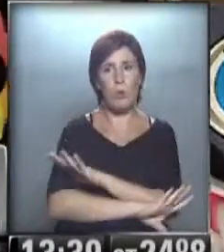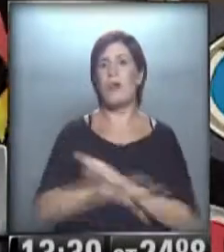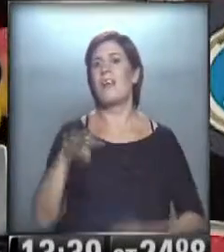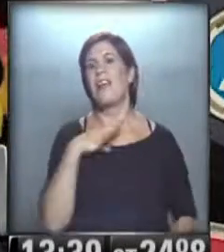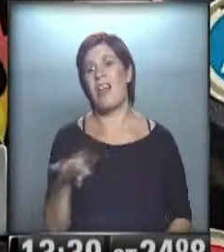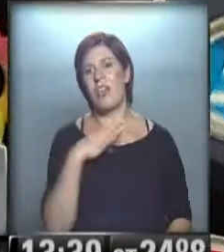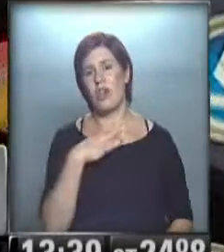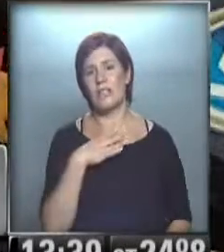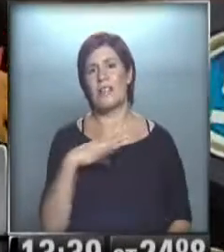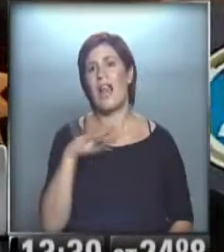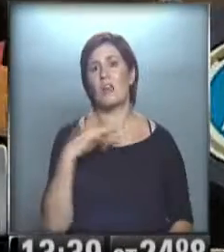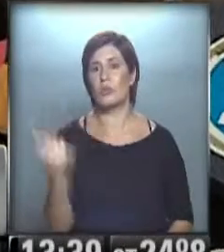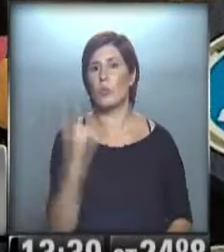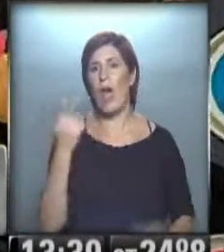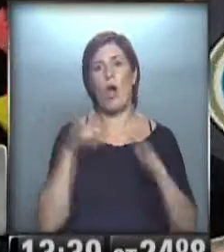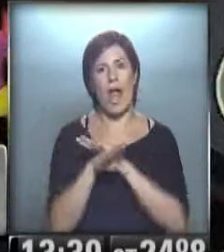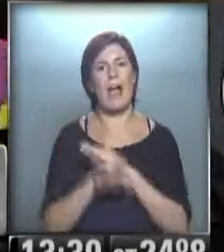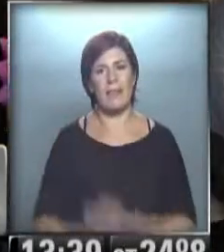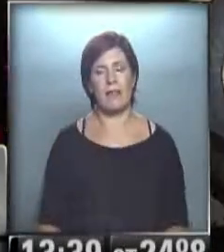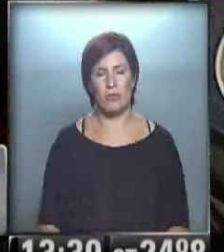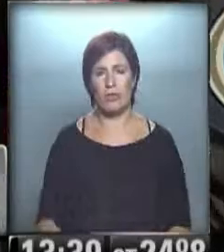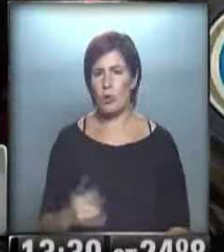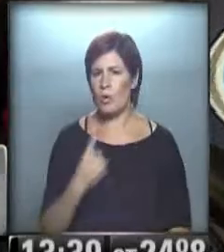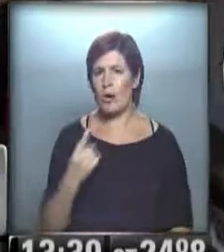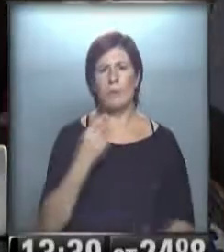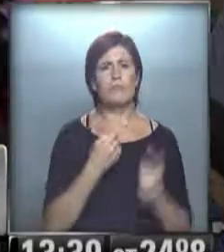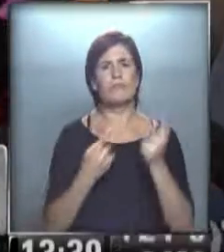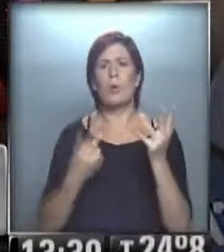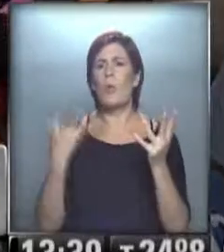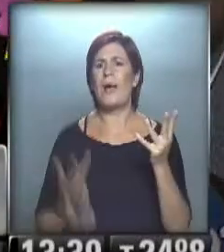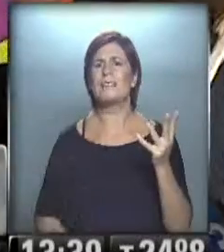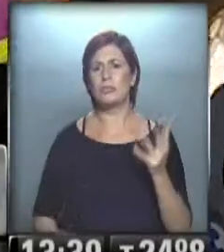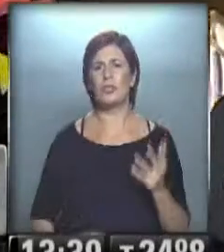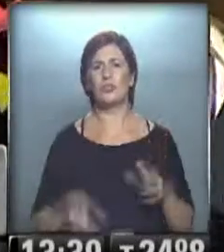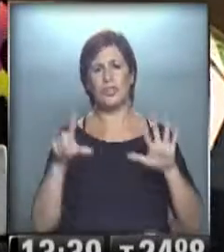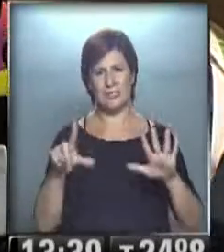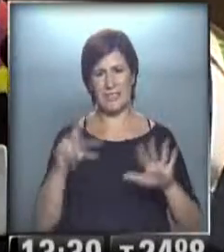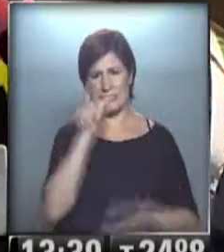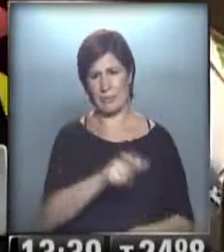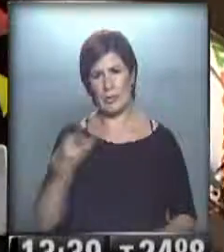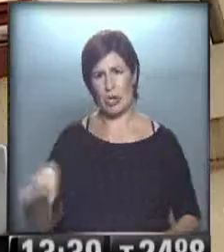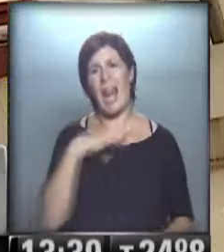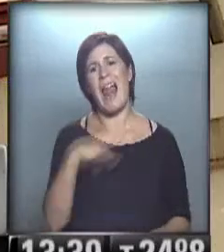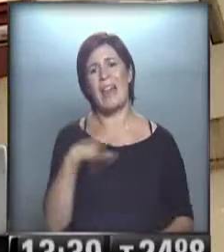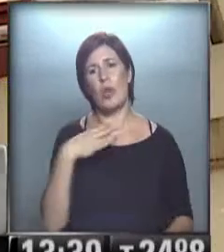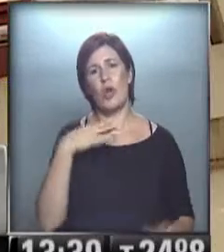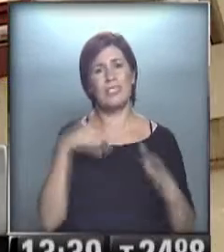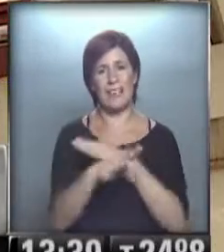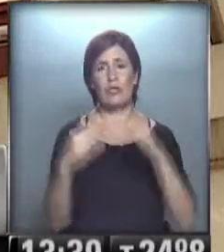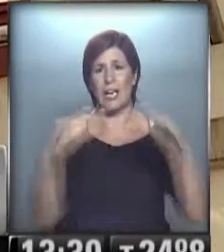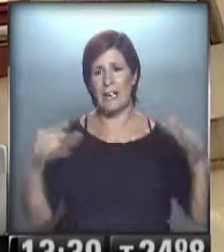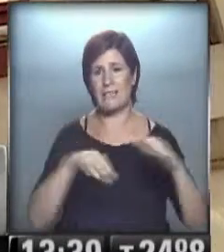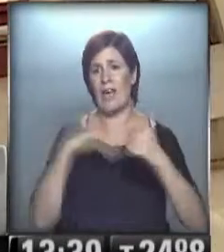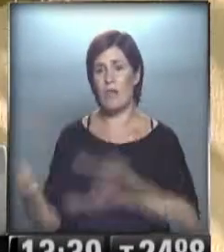agarraron una hora H Cuántos eran señora y eran siete adentro de la casa y afuera había